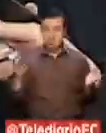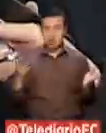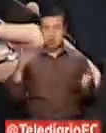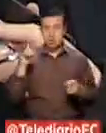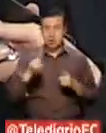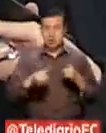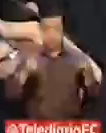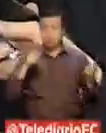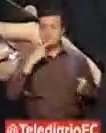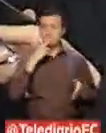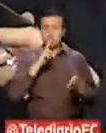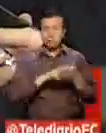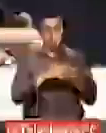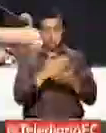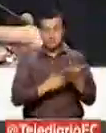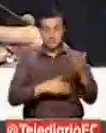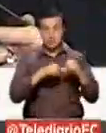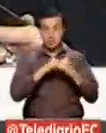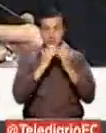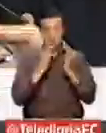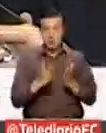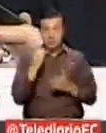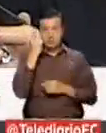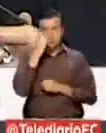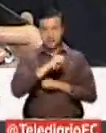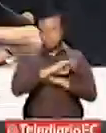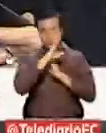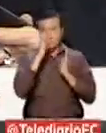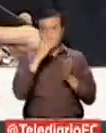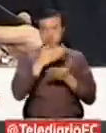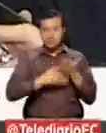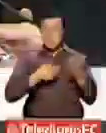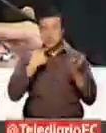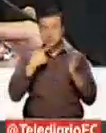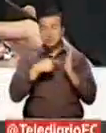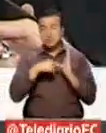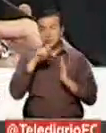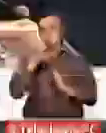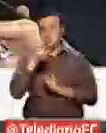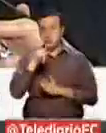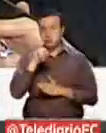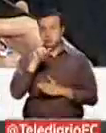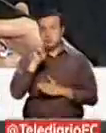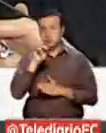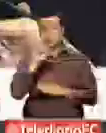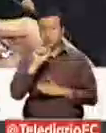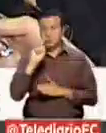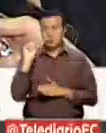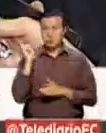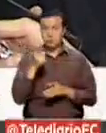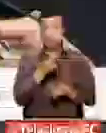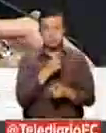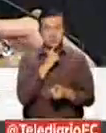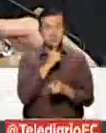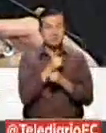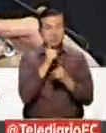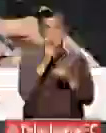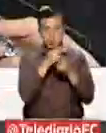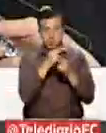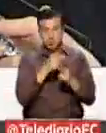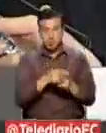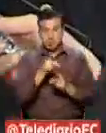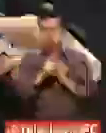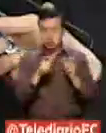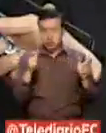mandaron misivas a los asambleístas y tengo que ser muy claro, el general Espinosa fue uno de ellos. El tema es que nosotros tenemos que definir los nombres de